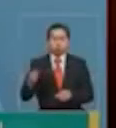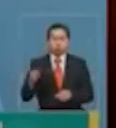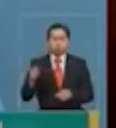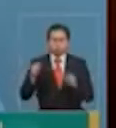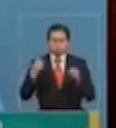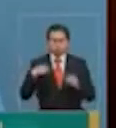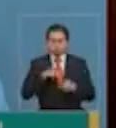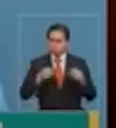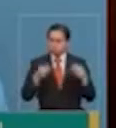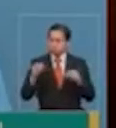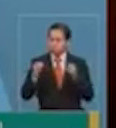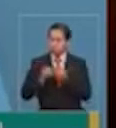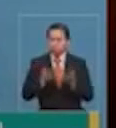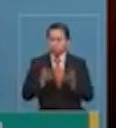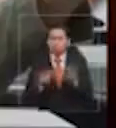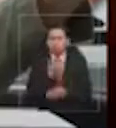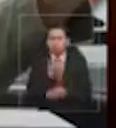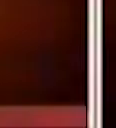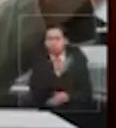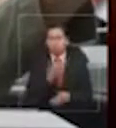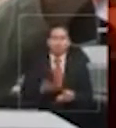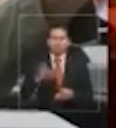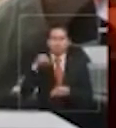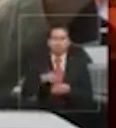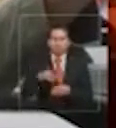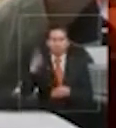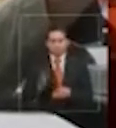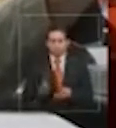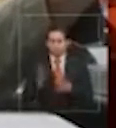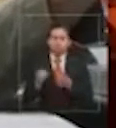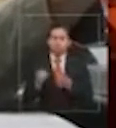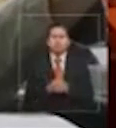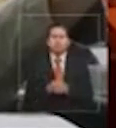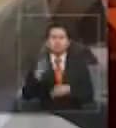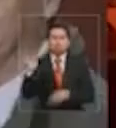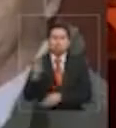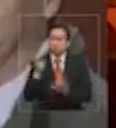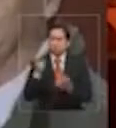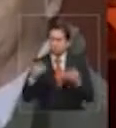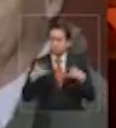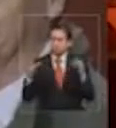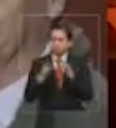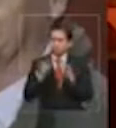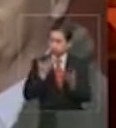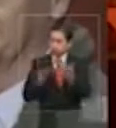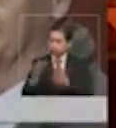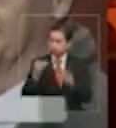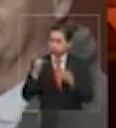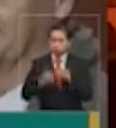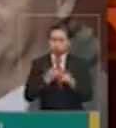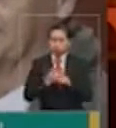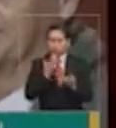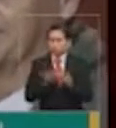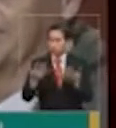siempre intentará que le vaya mal a Bolivia. Uh-huh. La oposición siempre pretenderá hacerle daño al país, y eso